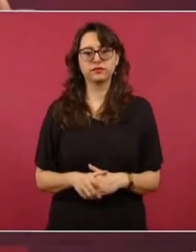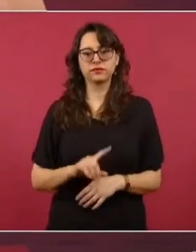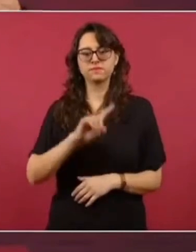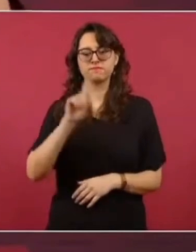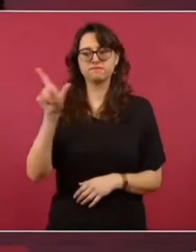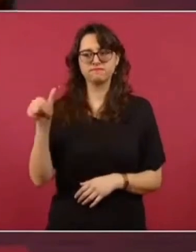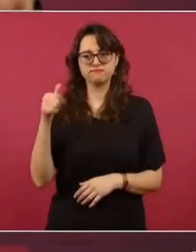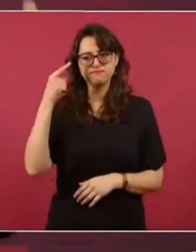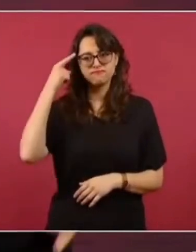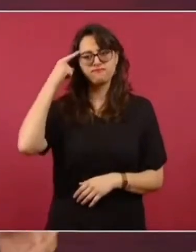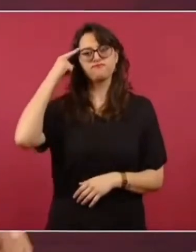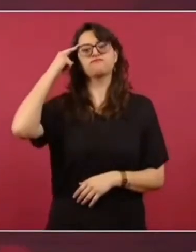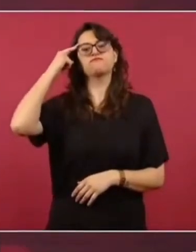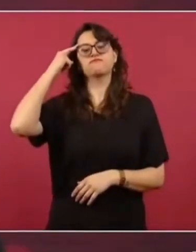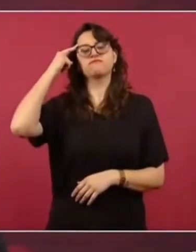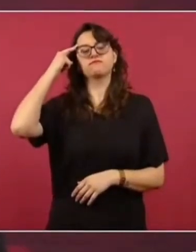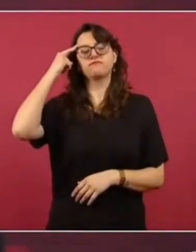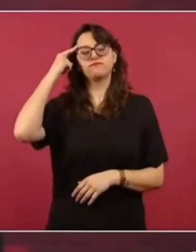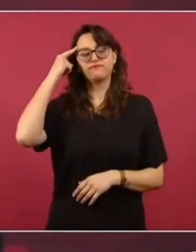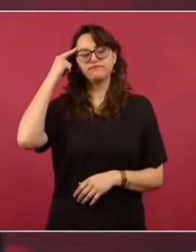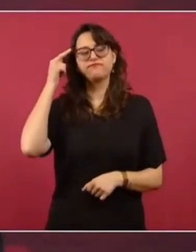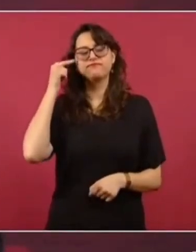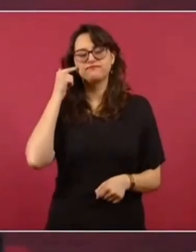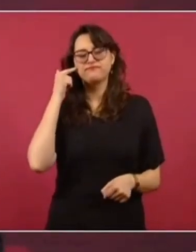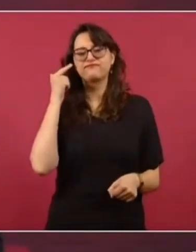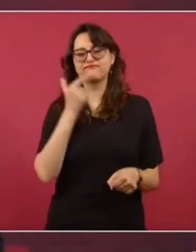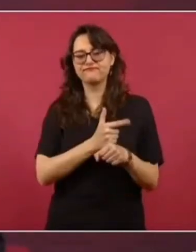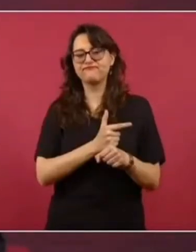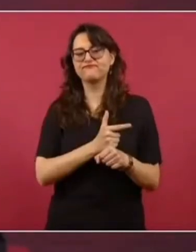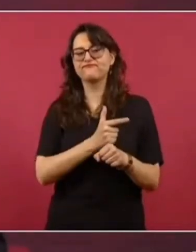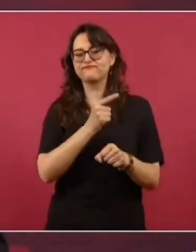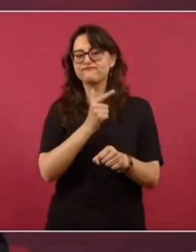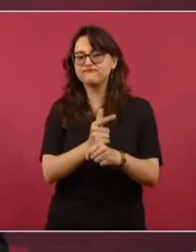y desde que regresa,